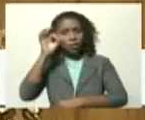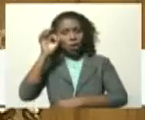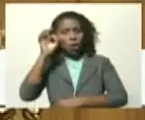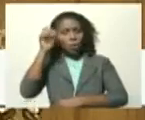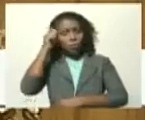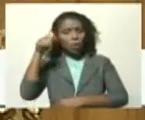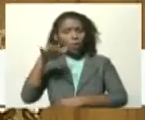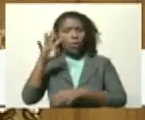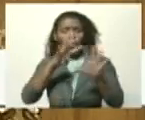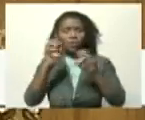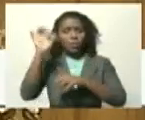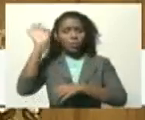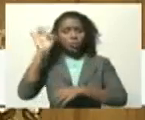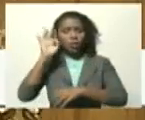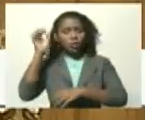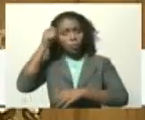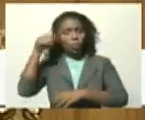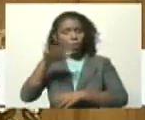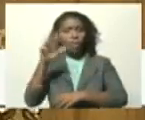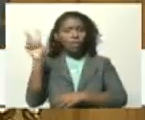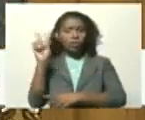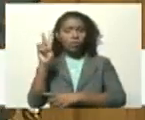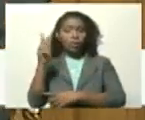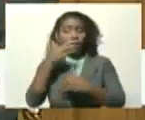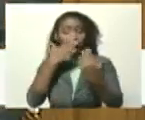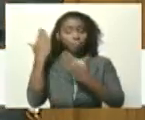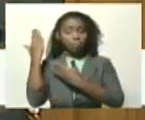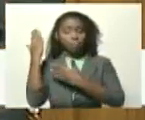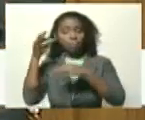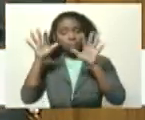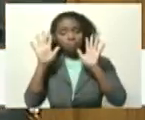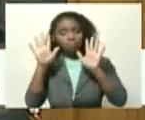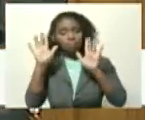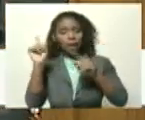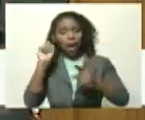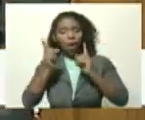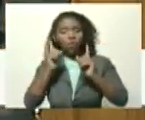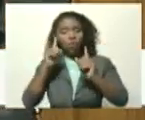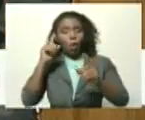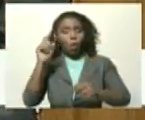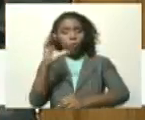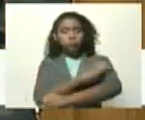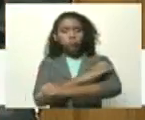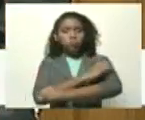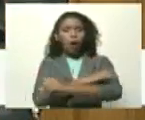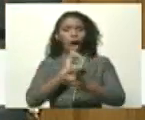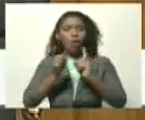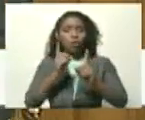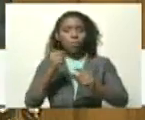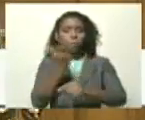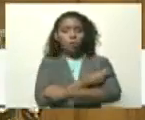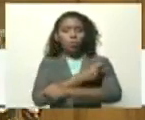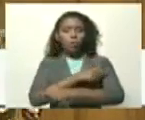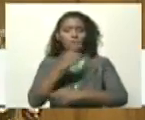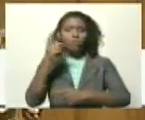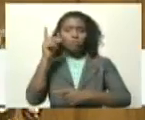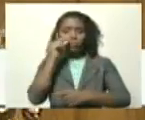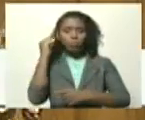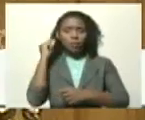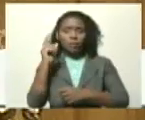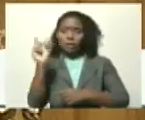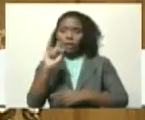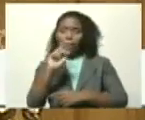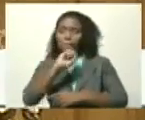90% de la población de Venezuela, y ahí seguramente habrá algunos opositores que fueron vacunados y vacunadas también, sin